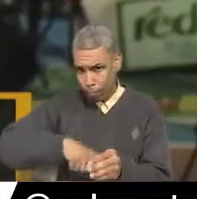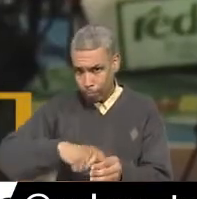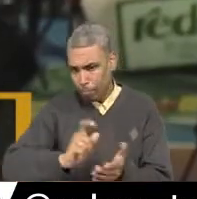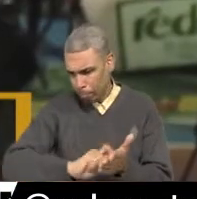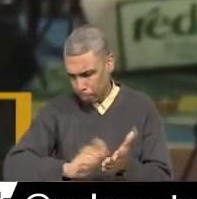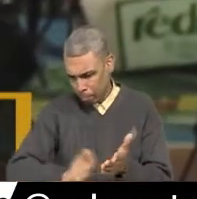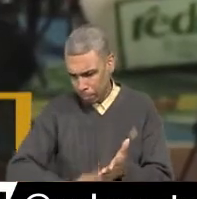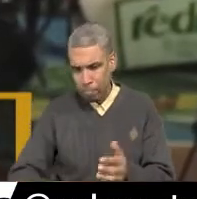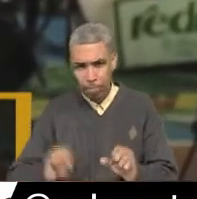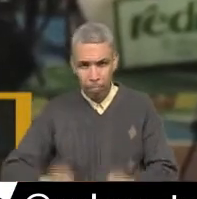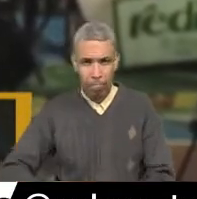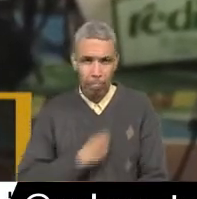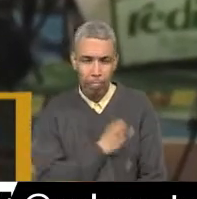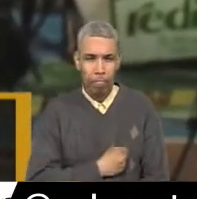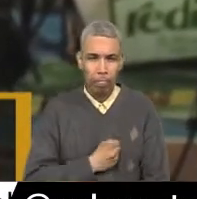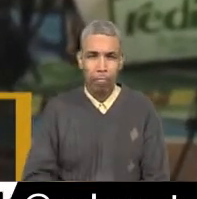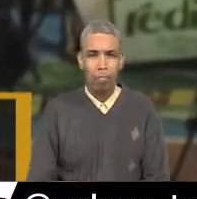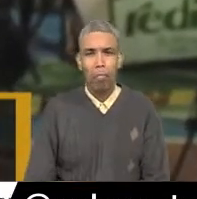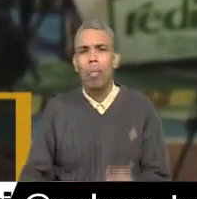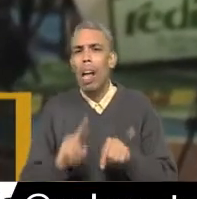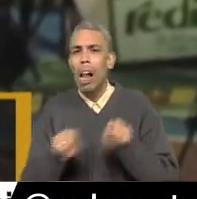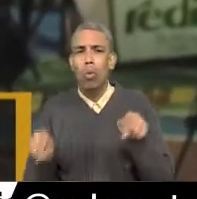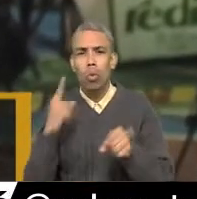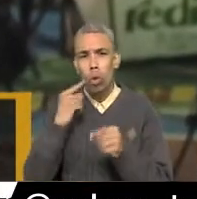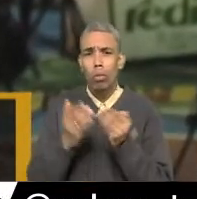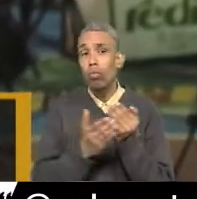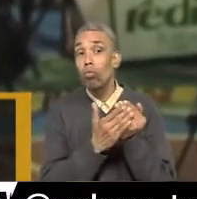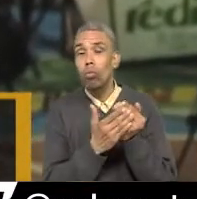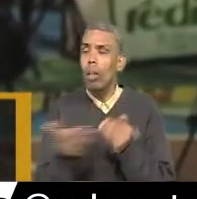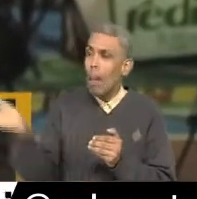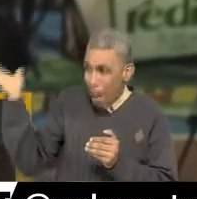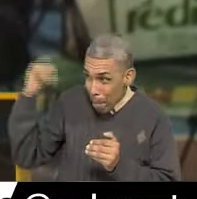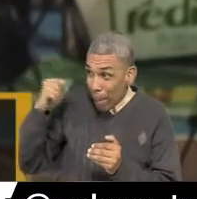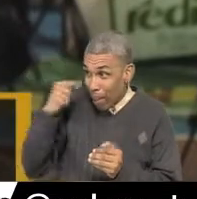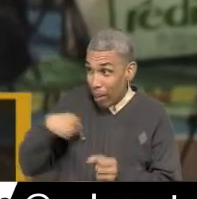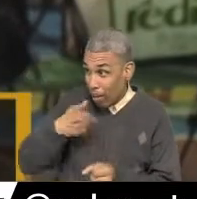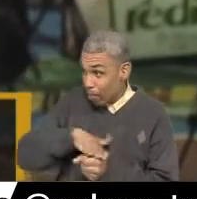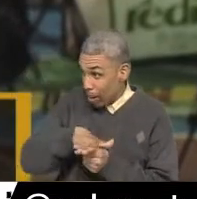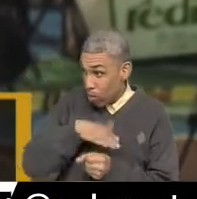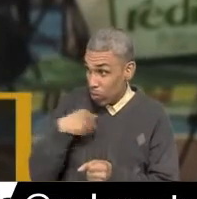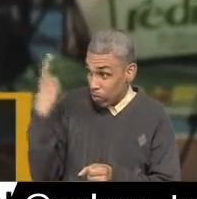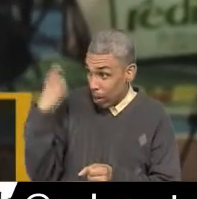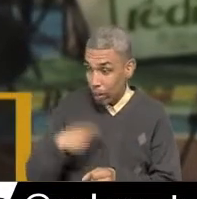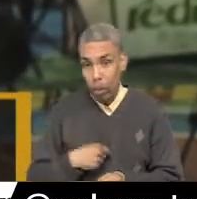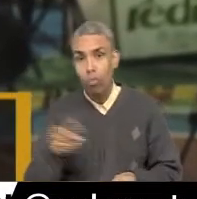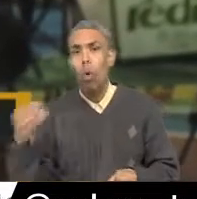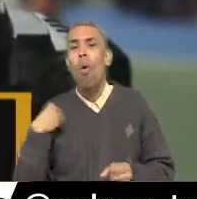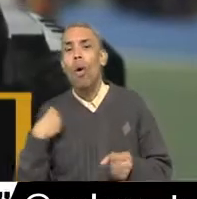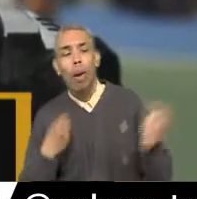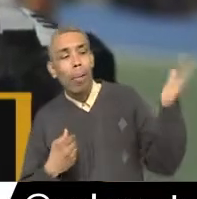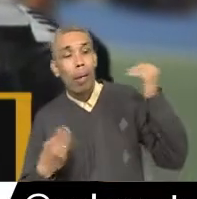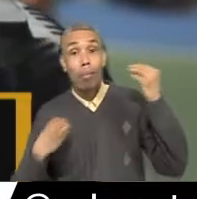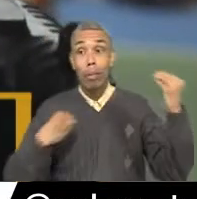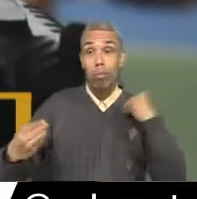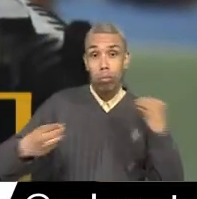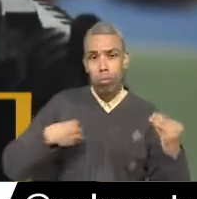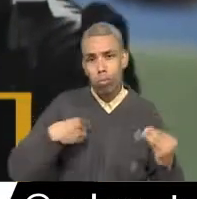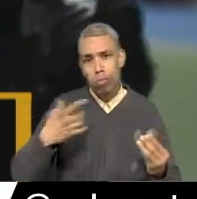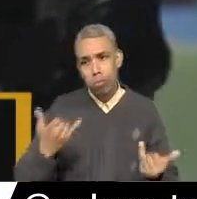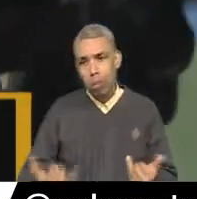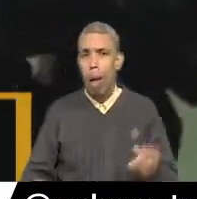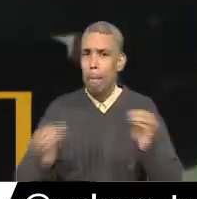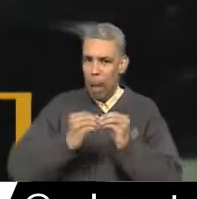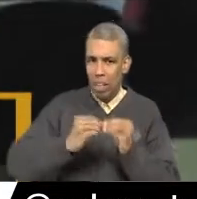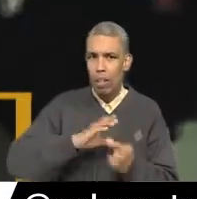gente que visitemos algunos otros barrios, se está planeando y organizando para esta semana tener por lo menos 2 o 3 tomas de barrio más